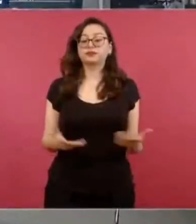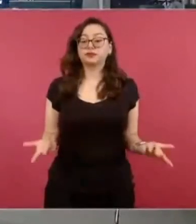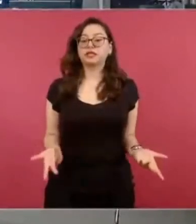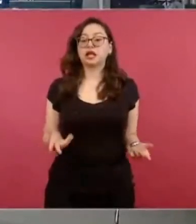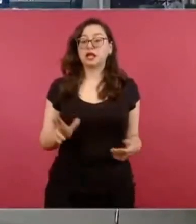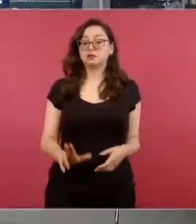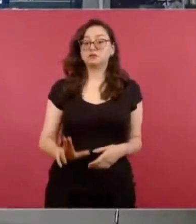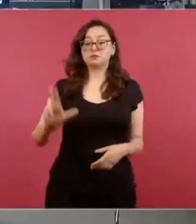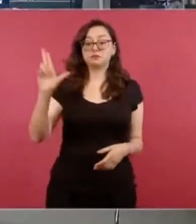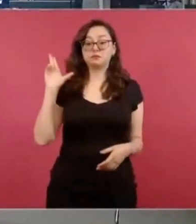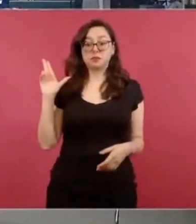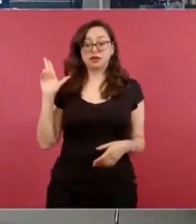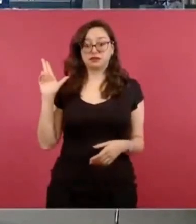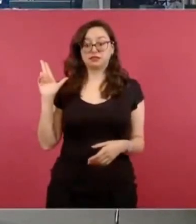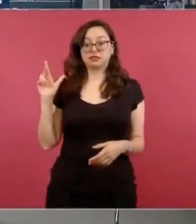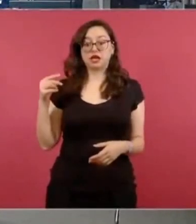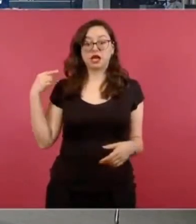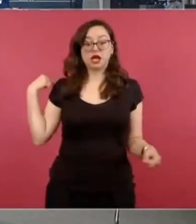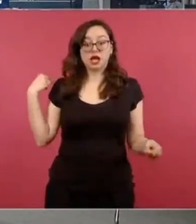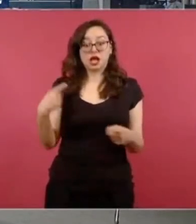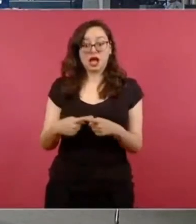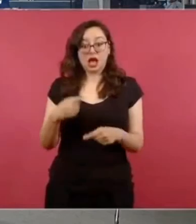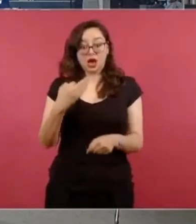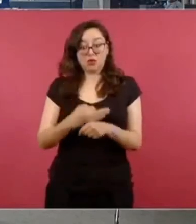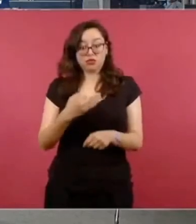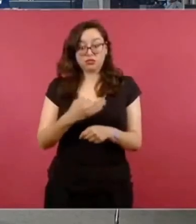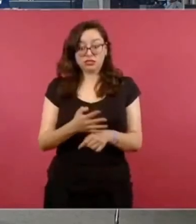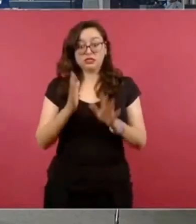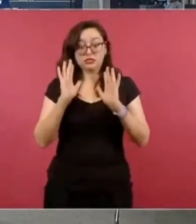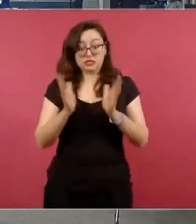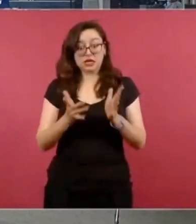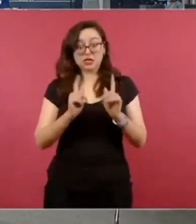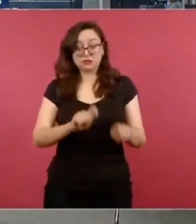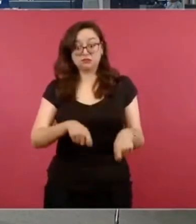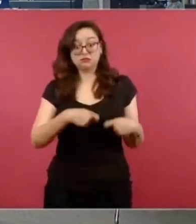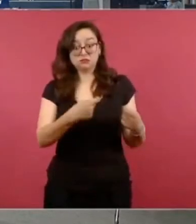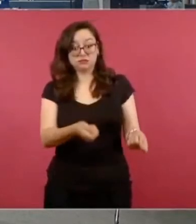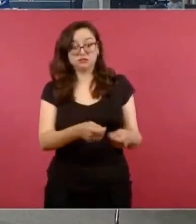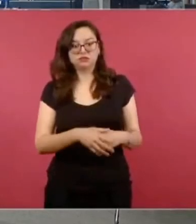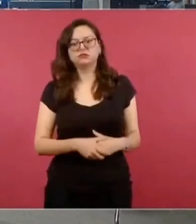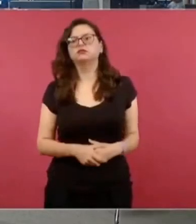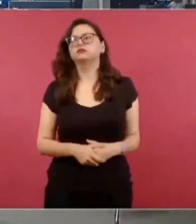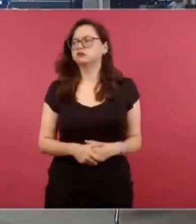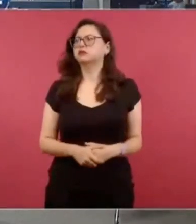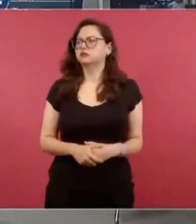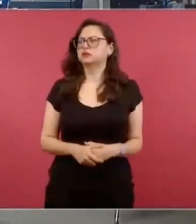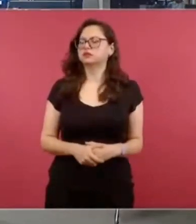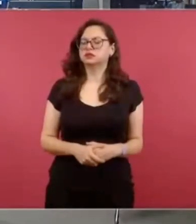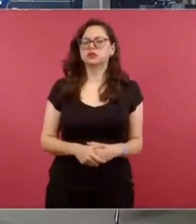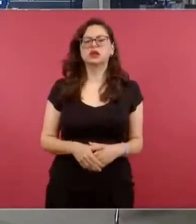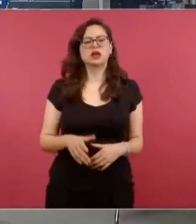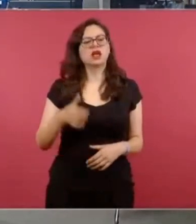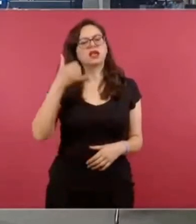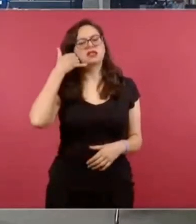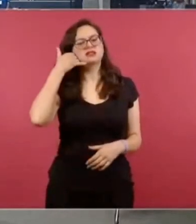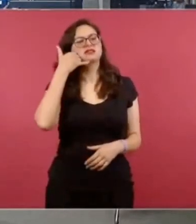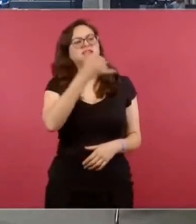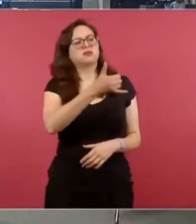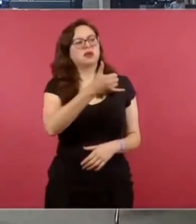martes para acá ya se le entregaron las visas pendientes a los 3 agentes. Sí, a ver, háblale por